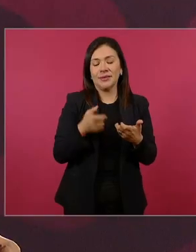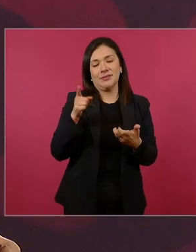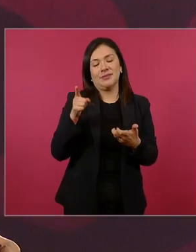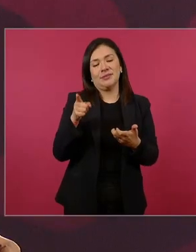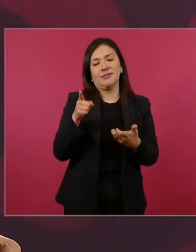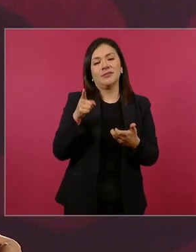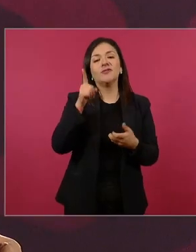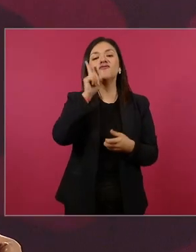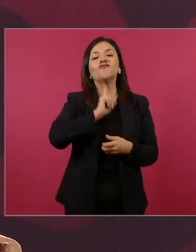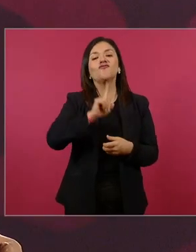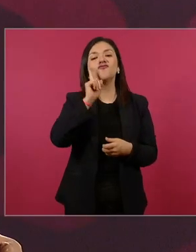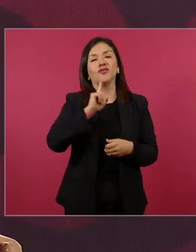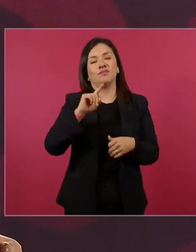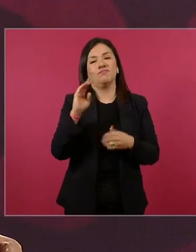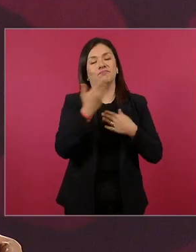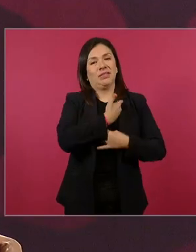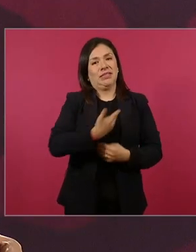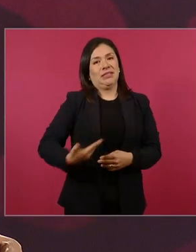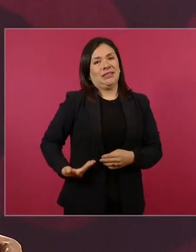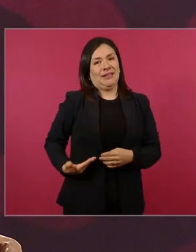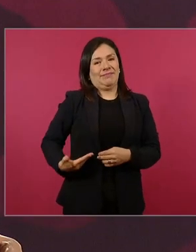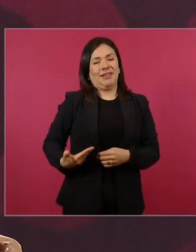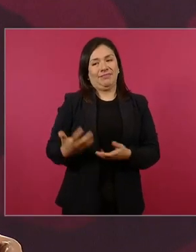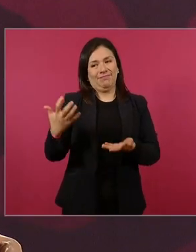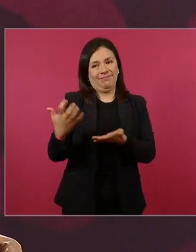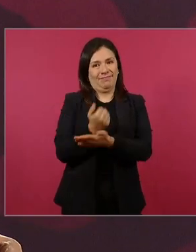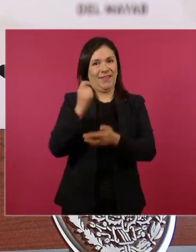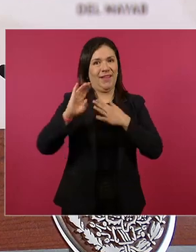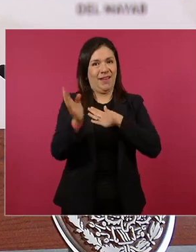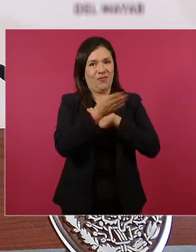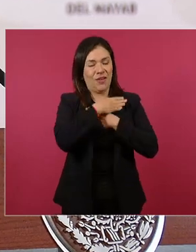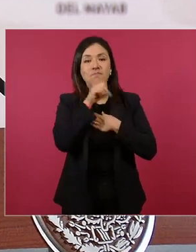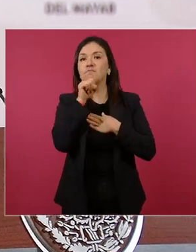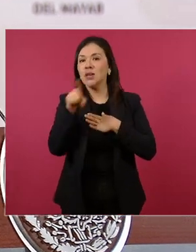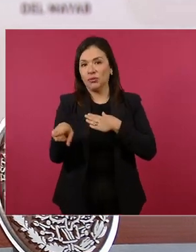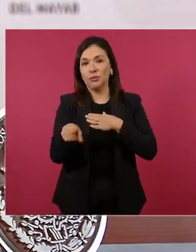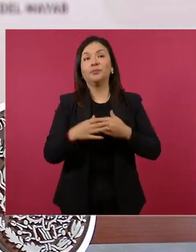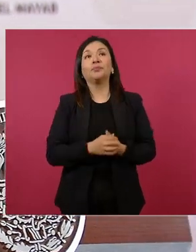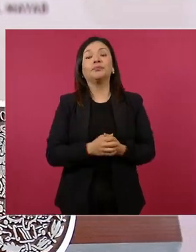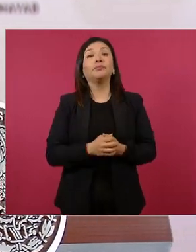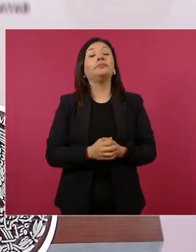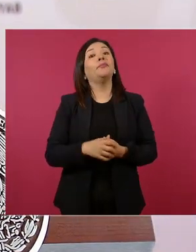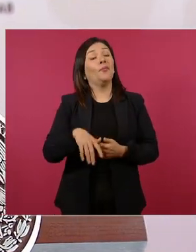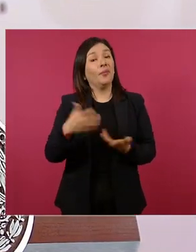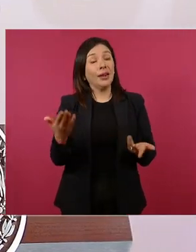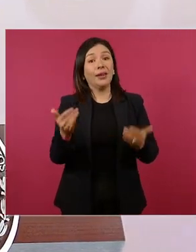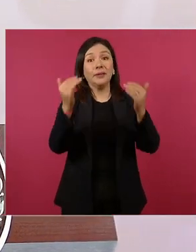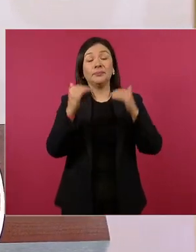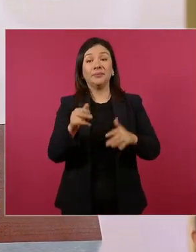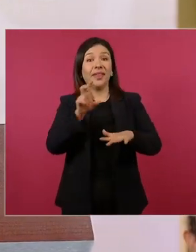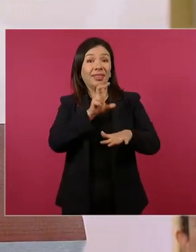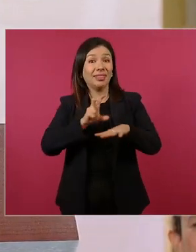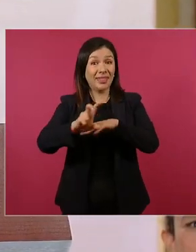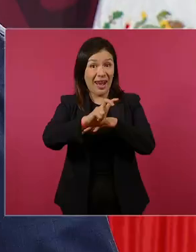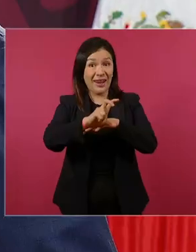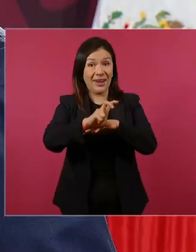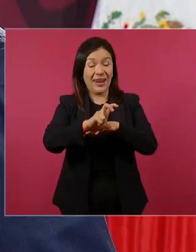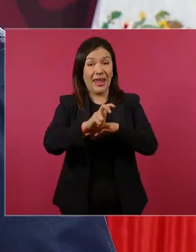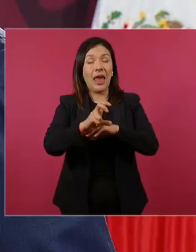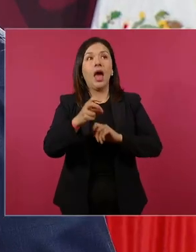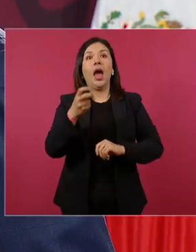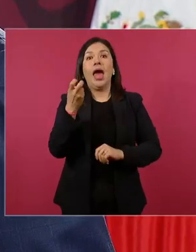la presidenta electa. Y en el caso del tren, quedamos en